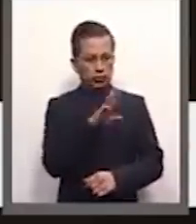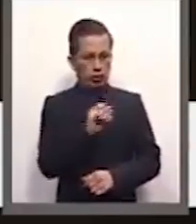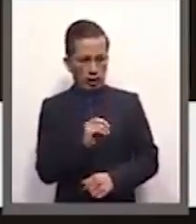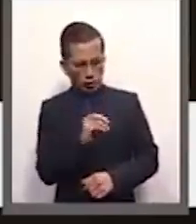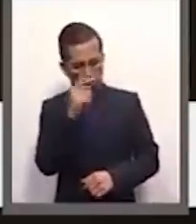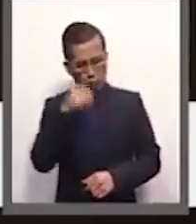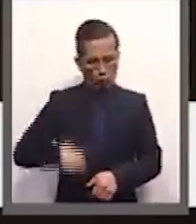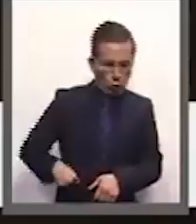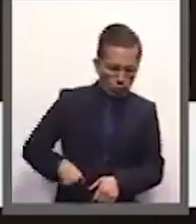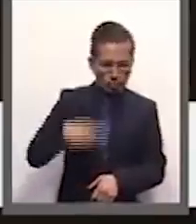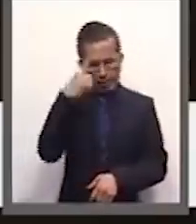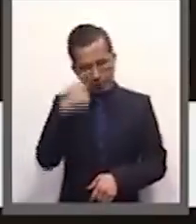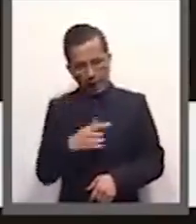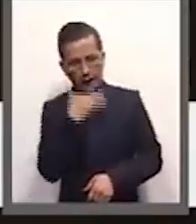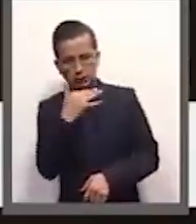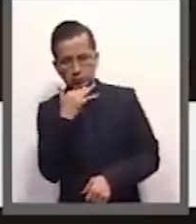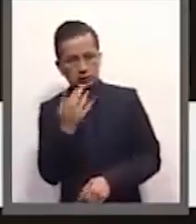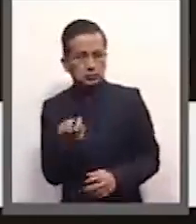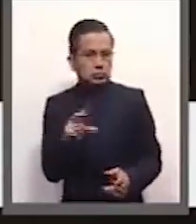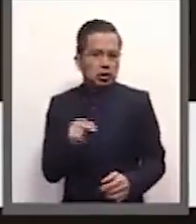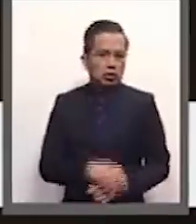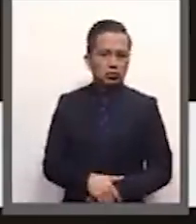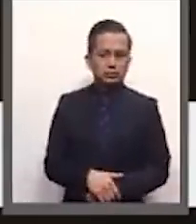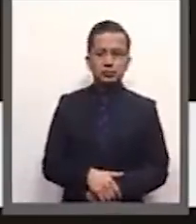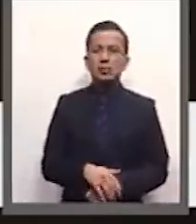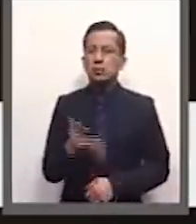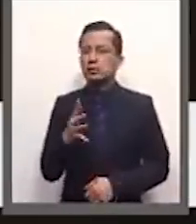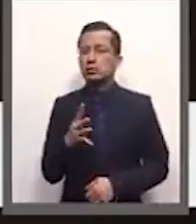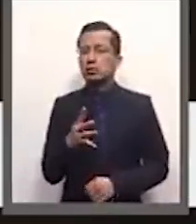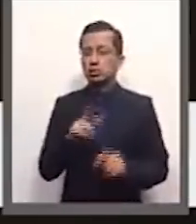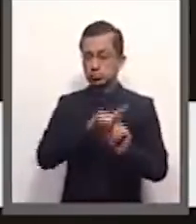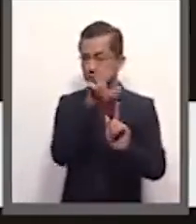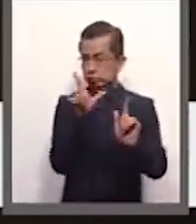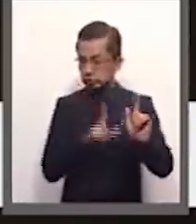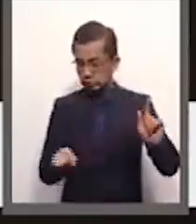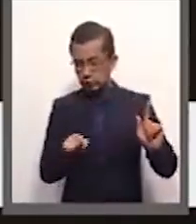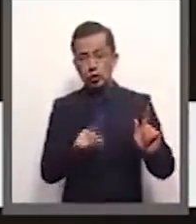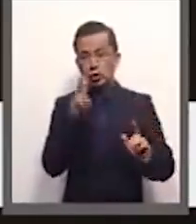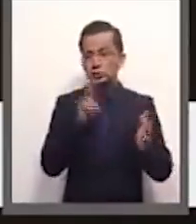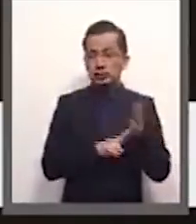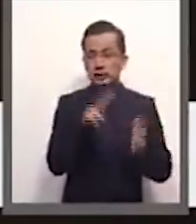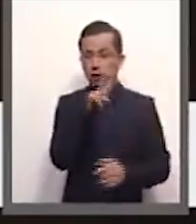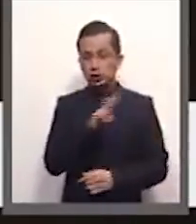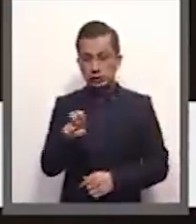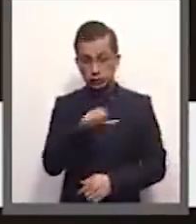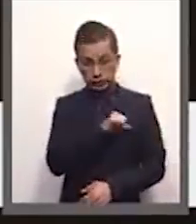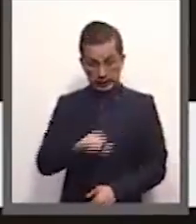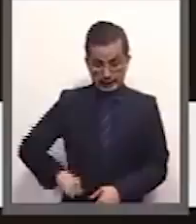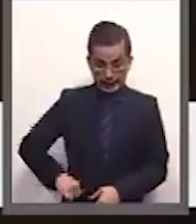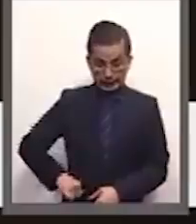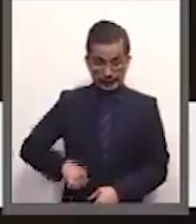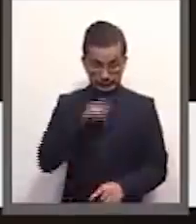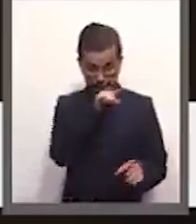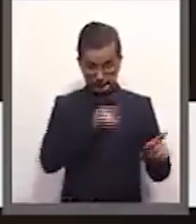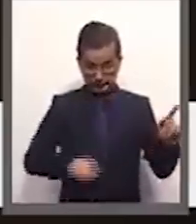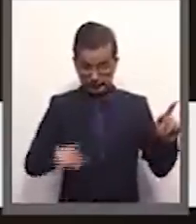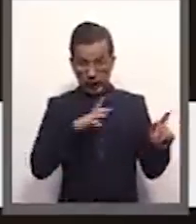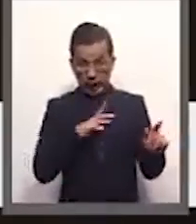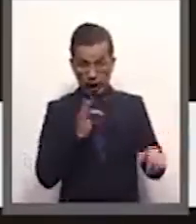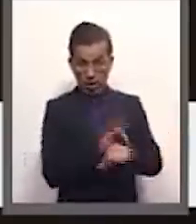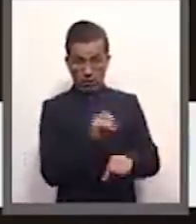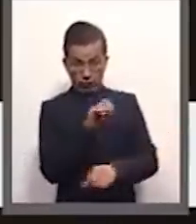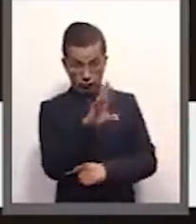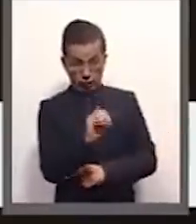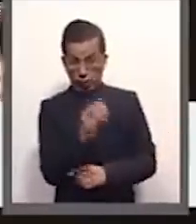impunidad. Yo les digo que los más de 2.200 alcaldes que hay en el país, la inmensa mayoría no tienen fuero. Más de uno ha